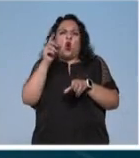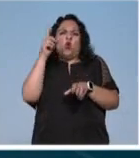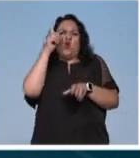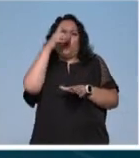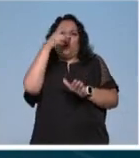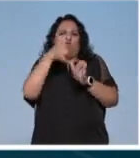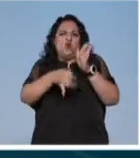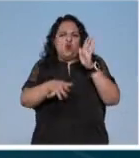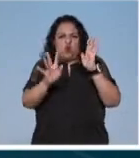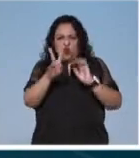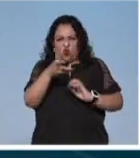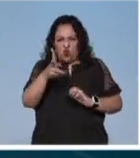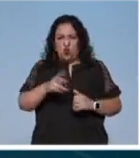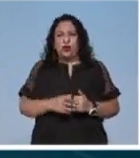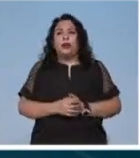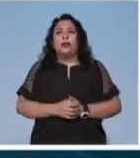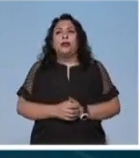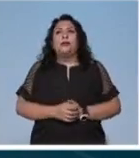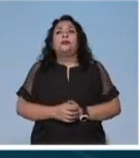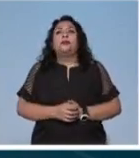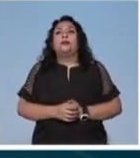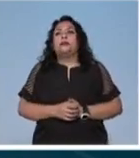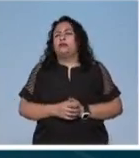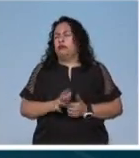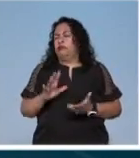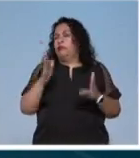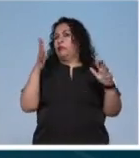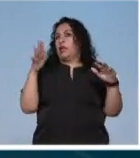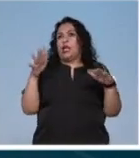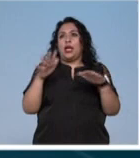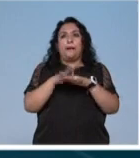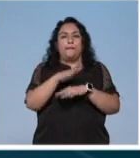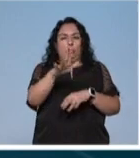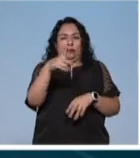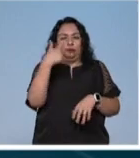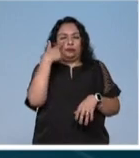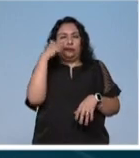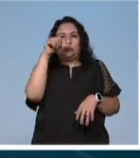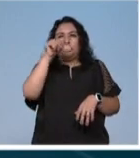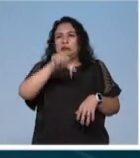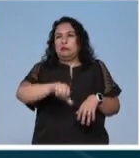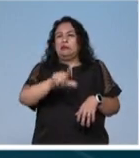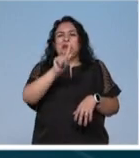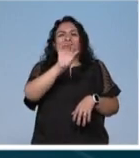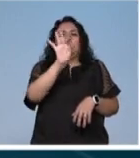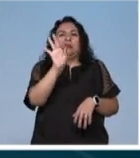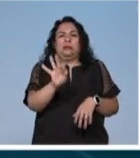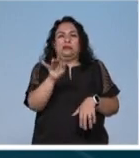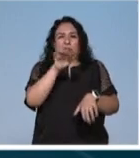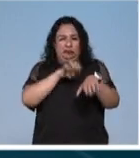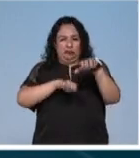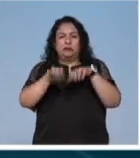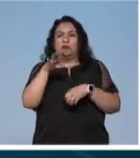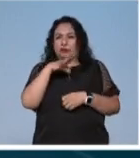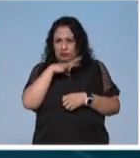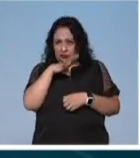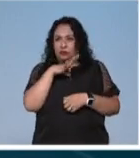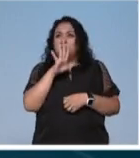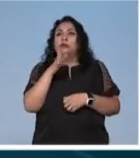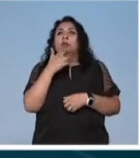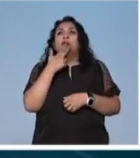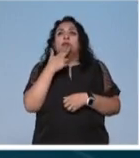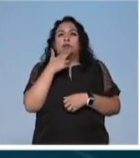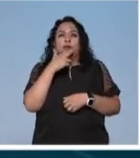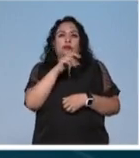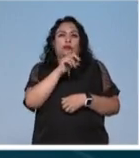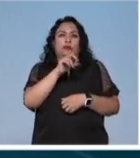entre ambos. Es una revolución total. Mira, hoy mínimo el 70% de las empresas ya tienen una aplicación